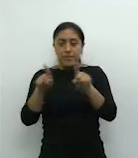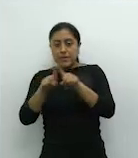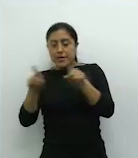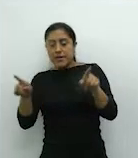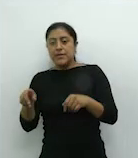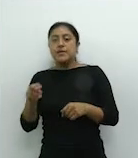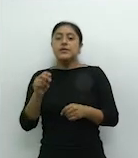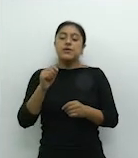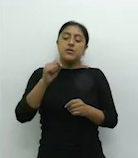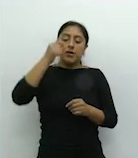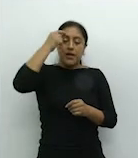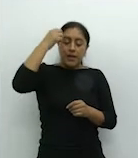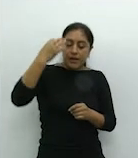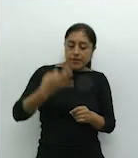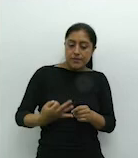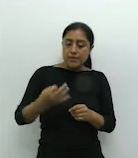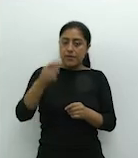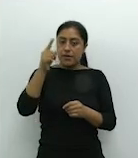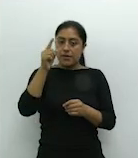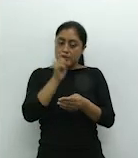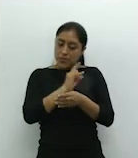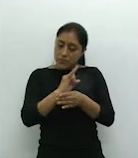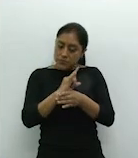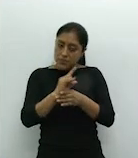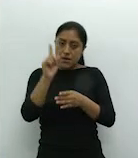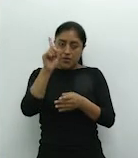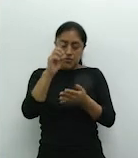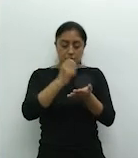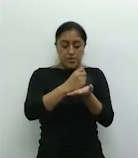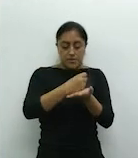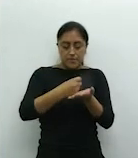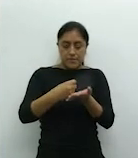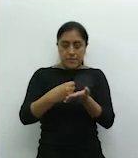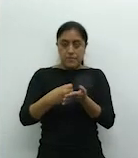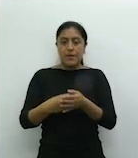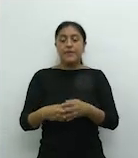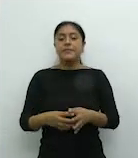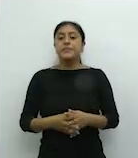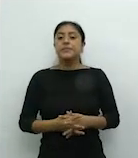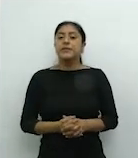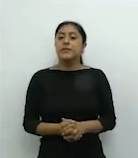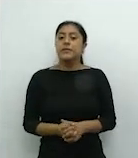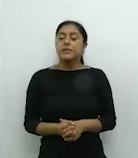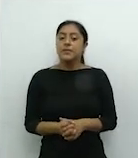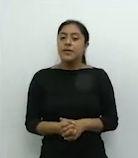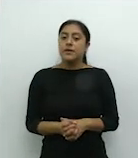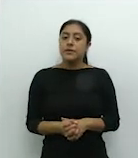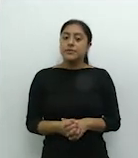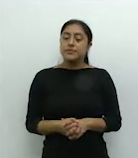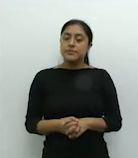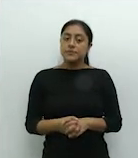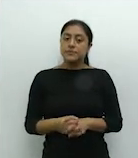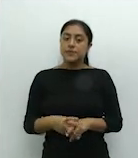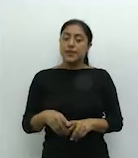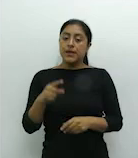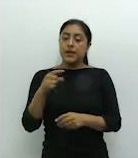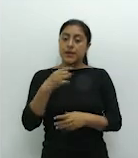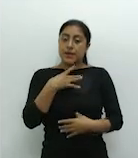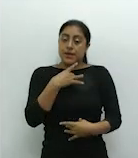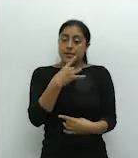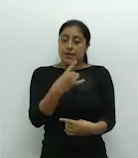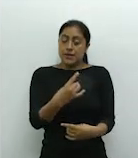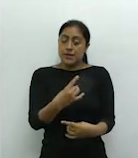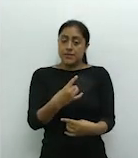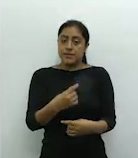de las entidades bancarias en las que tenga cuenta. El RENAP recomienda que, previo a registrar la primera firma en el DPI, el